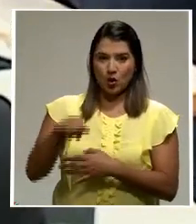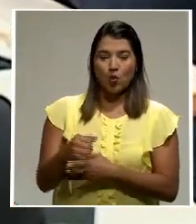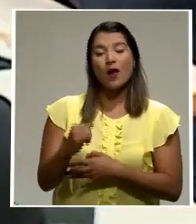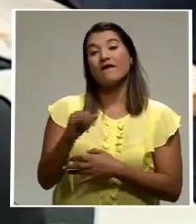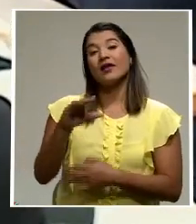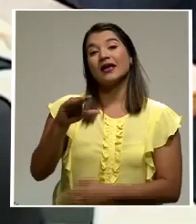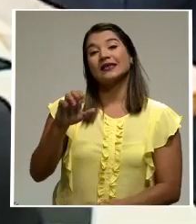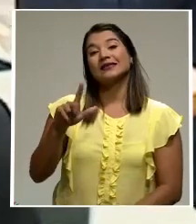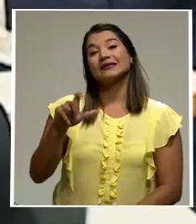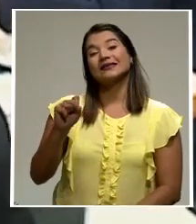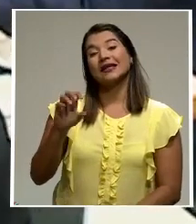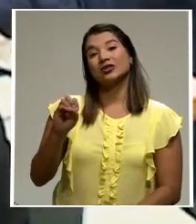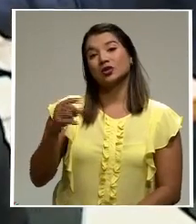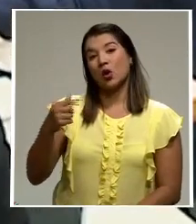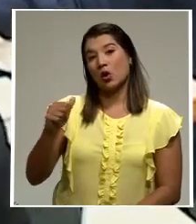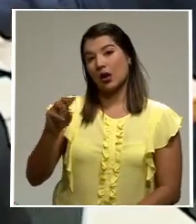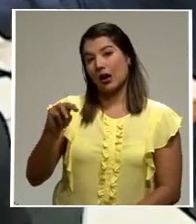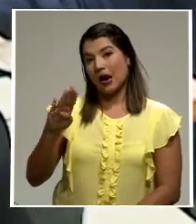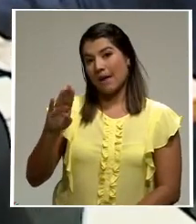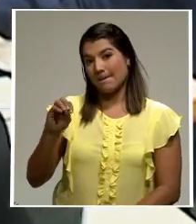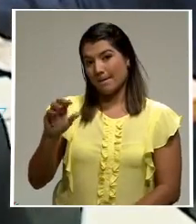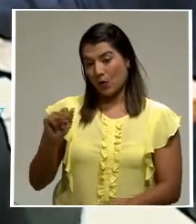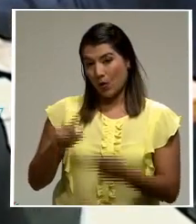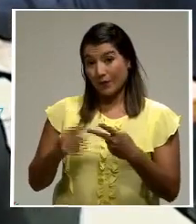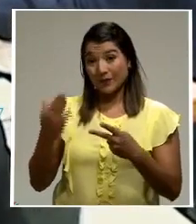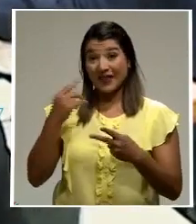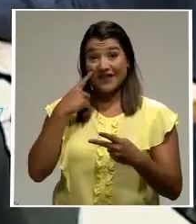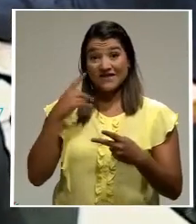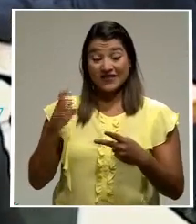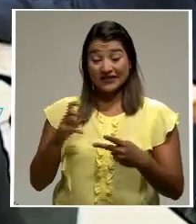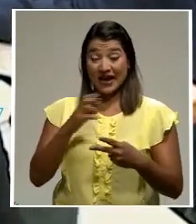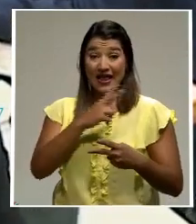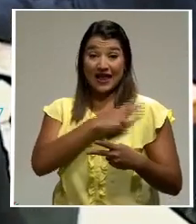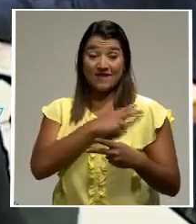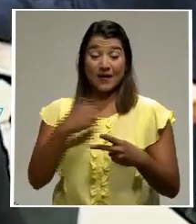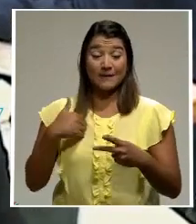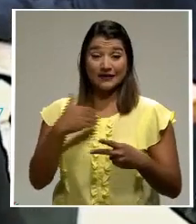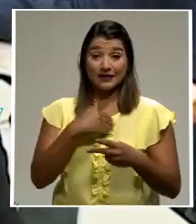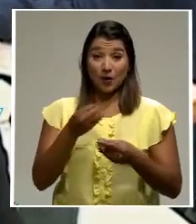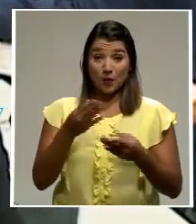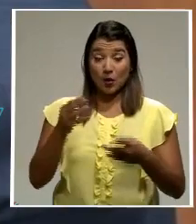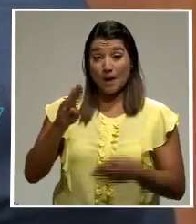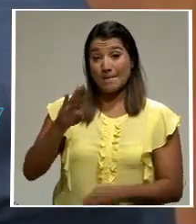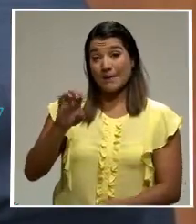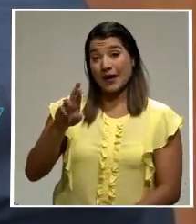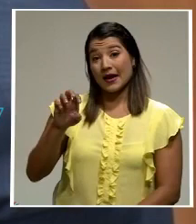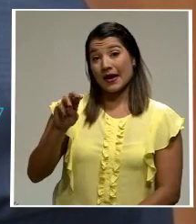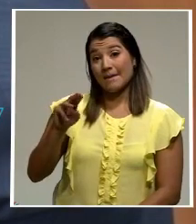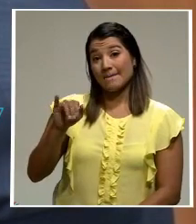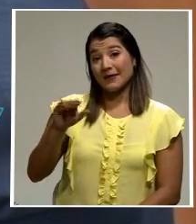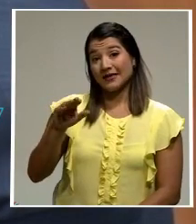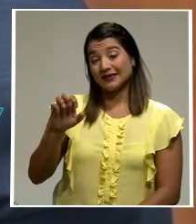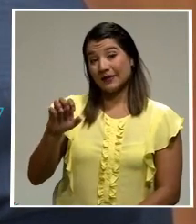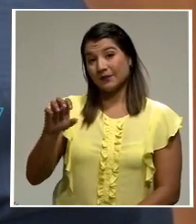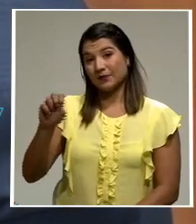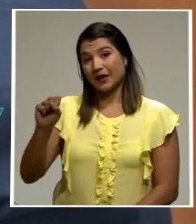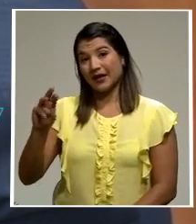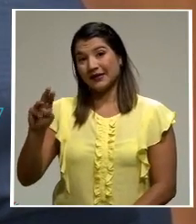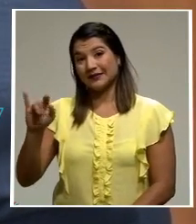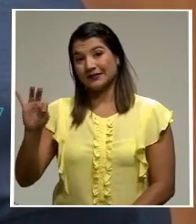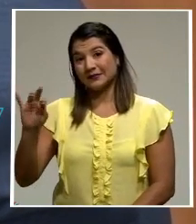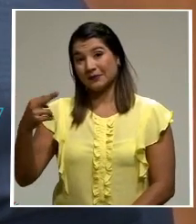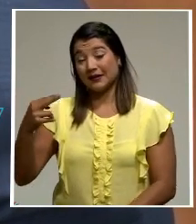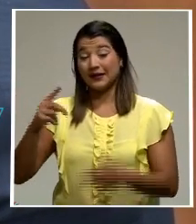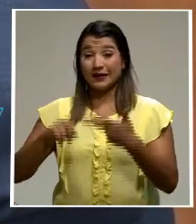Celso Gamboa, de la ex fiscal y ex subjefa del Ministerio Público Berenice Smith y en contra del alcalde Johnny Araya.